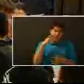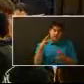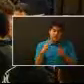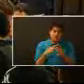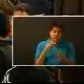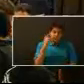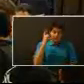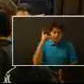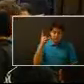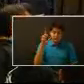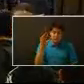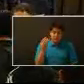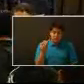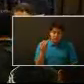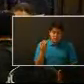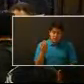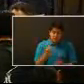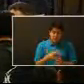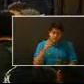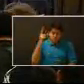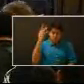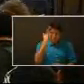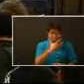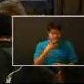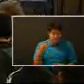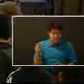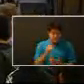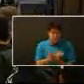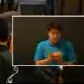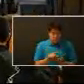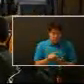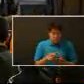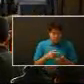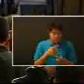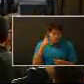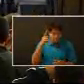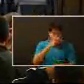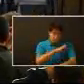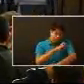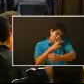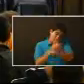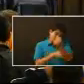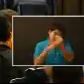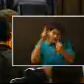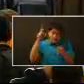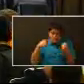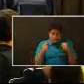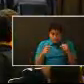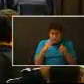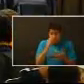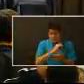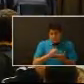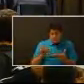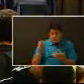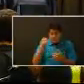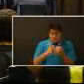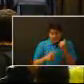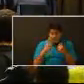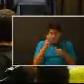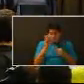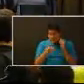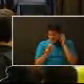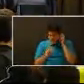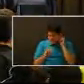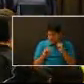Señor, que a través de tu Espíritu Santo, a través de tu poder, tú harás la obra en cada una de las